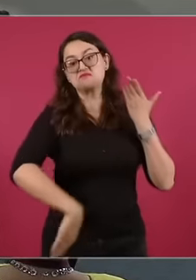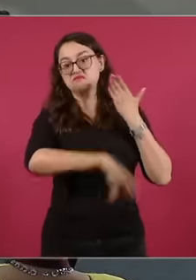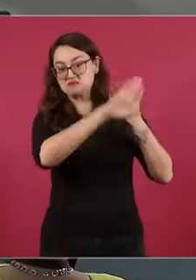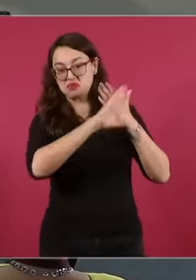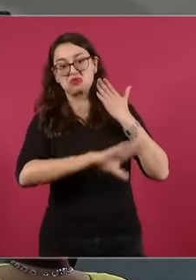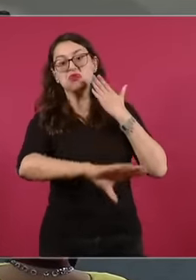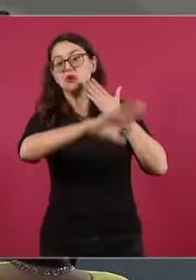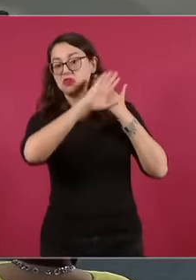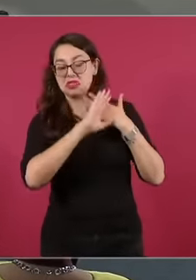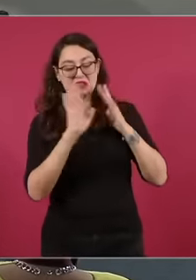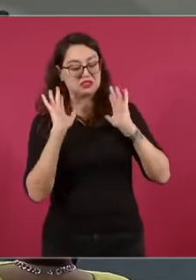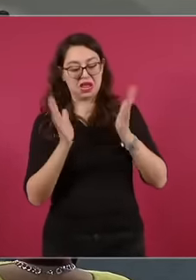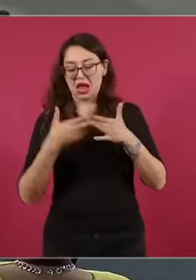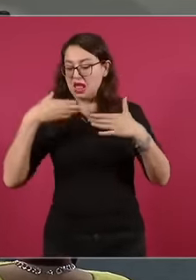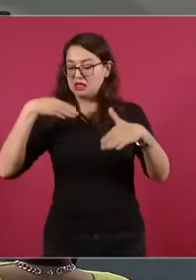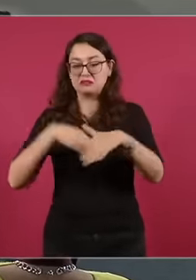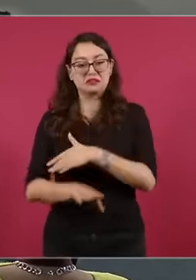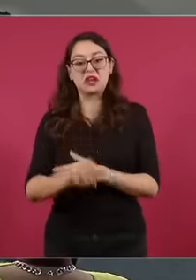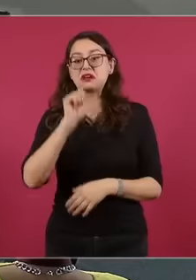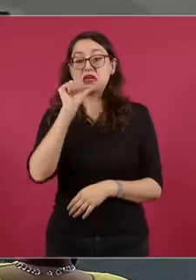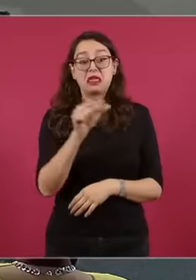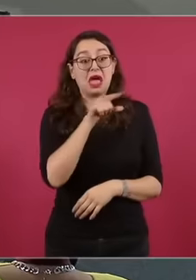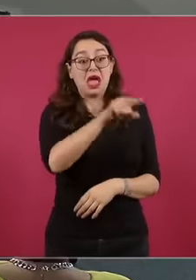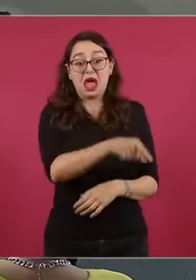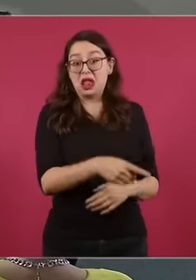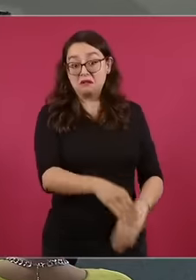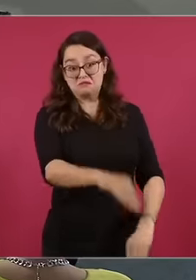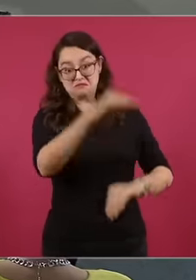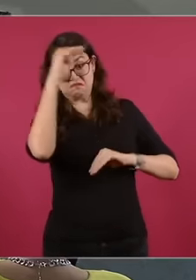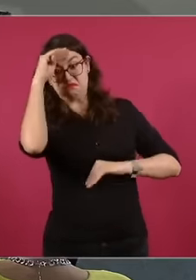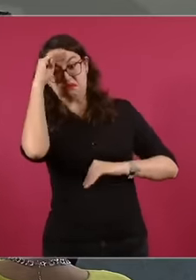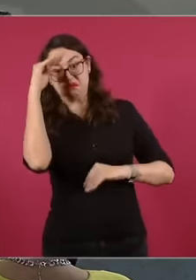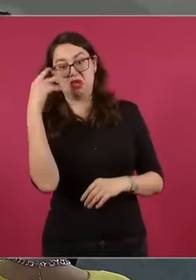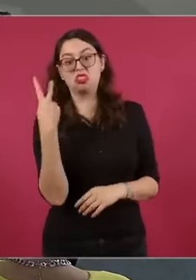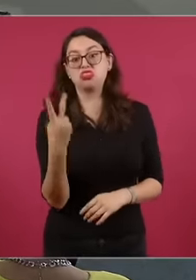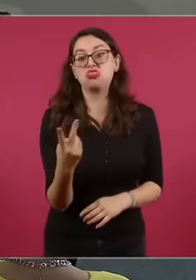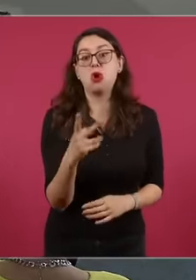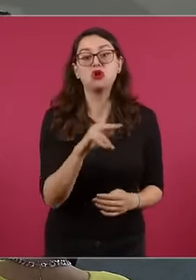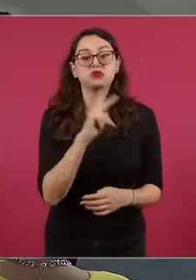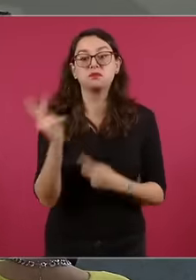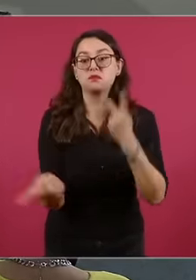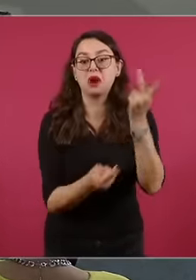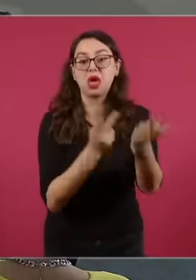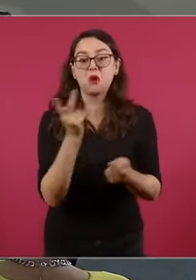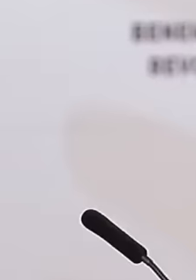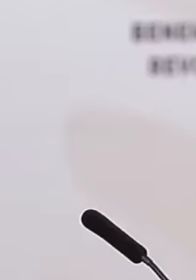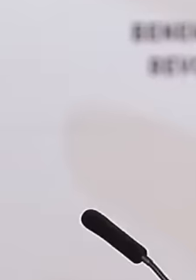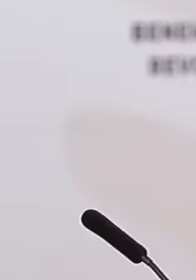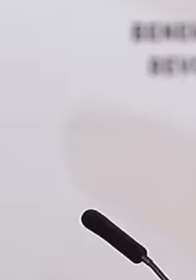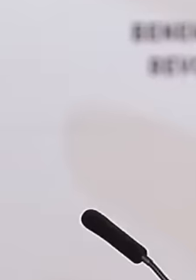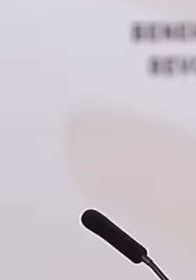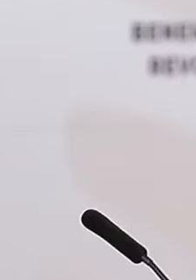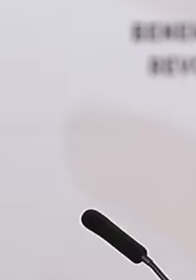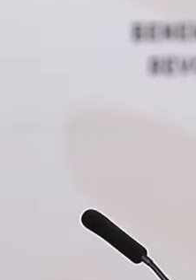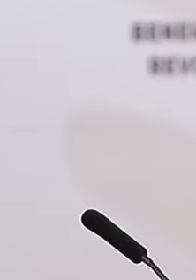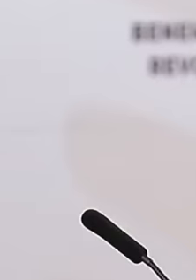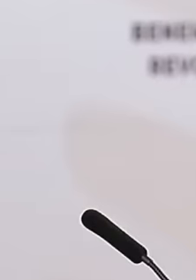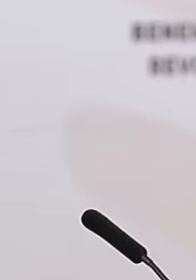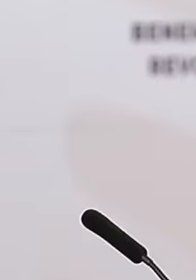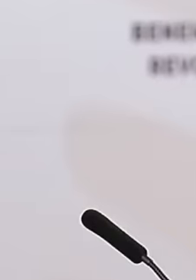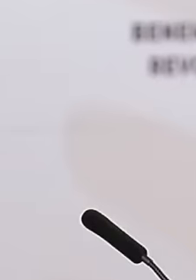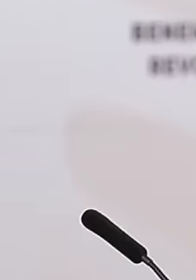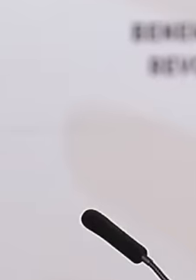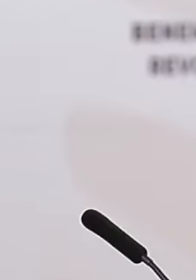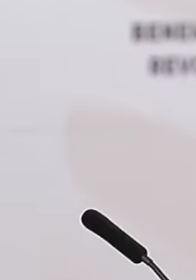sea, el lunes, el martes de la semana pasada no fue y les dijo a las reporteras, oye, nomás haz dos preguntas porque que les des